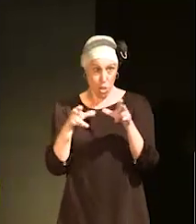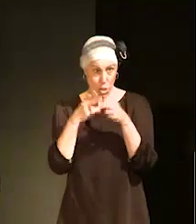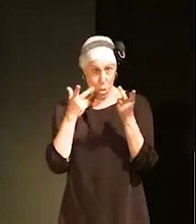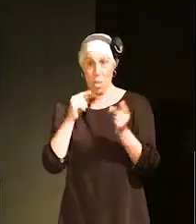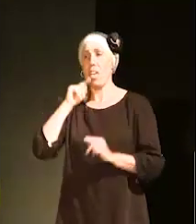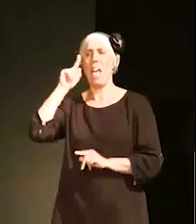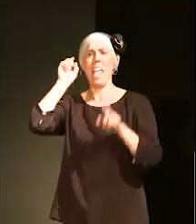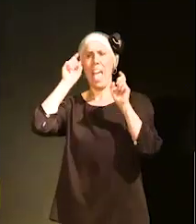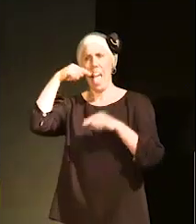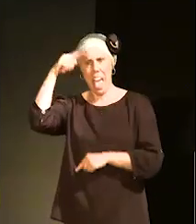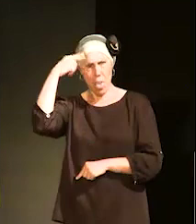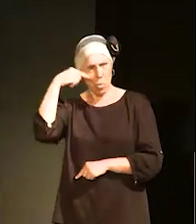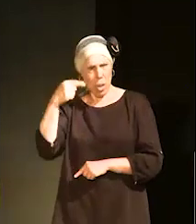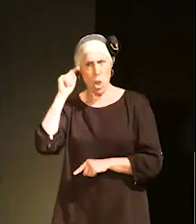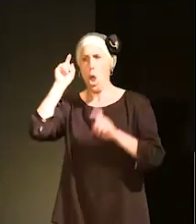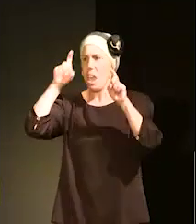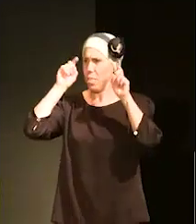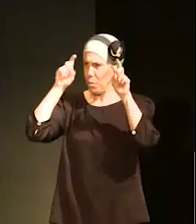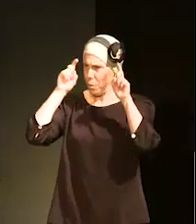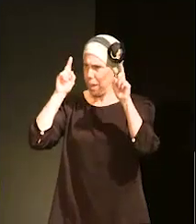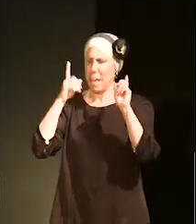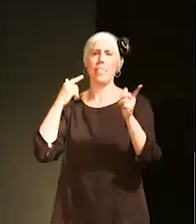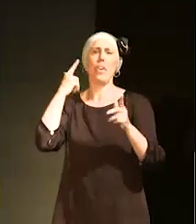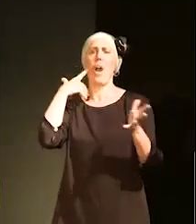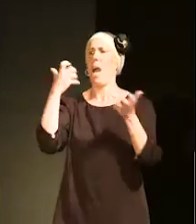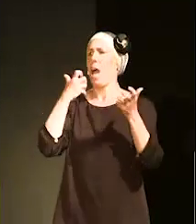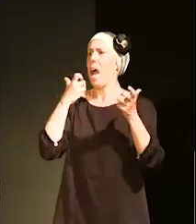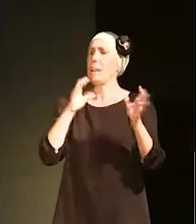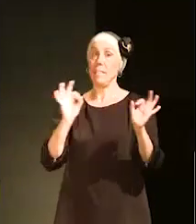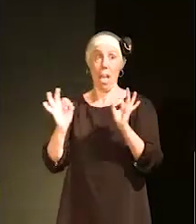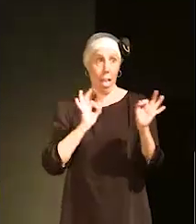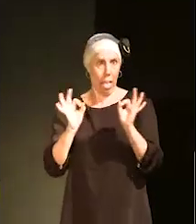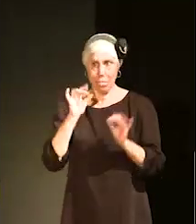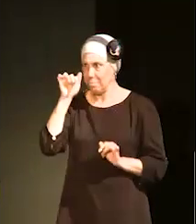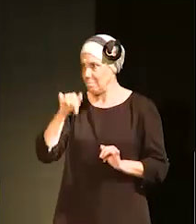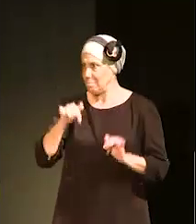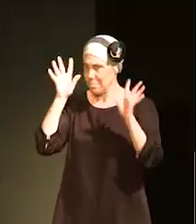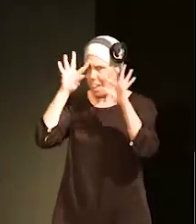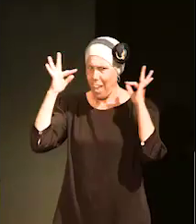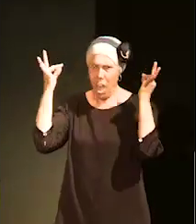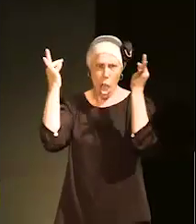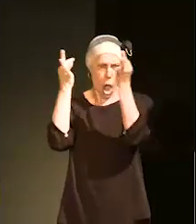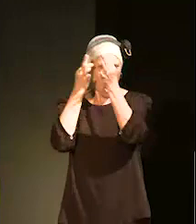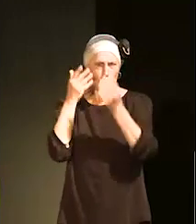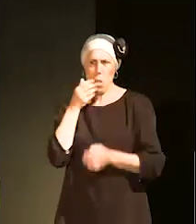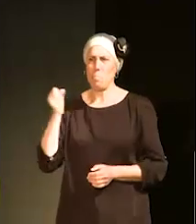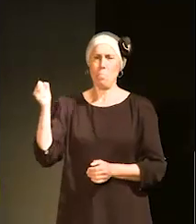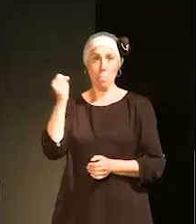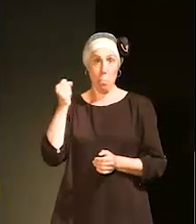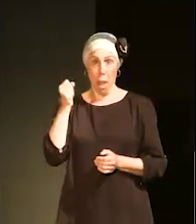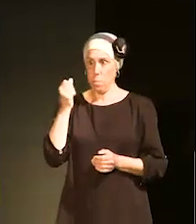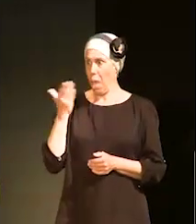las artes escénicas en esta extraordinaria ciudad en donde desde que empecé a caminar